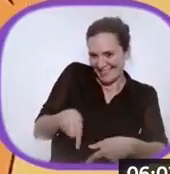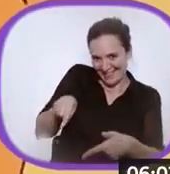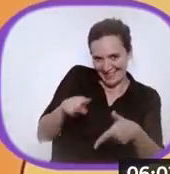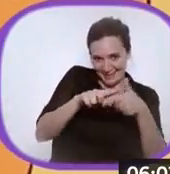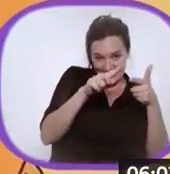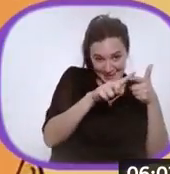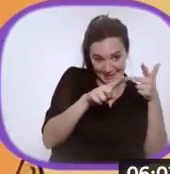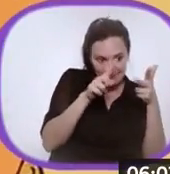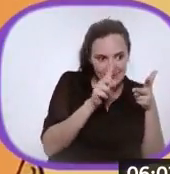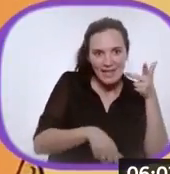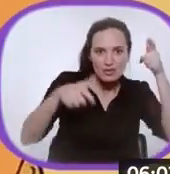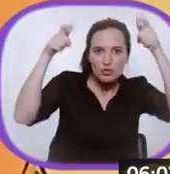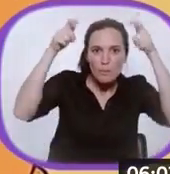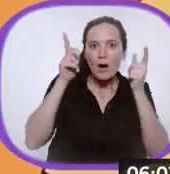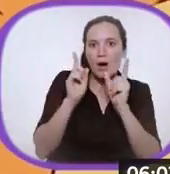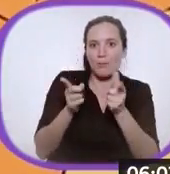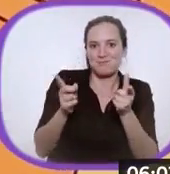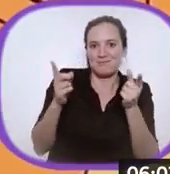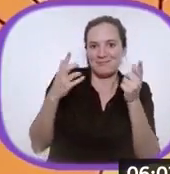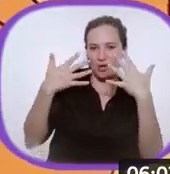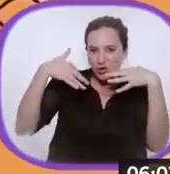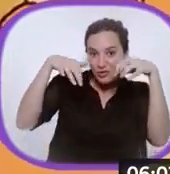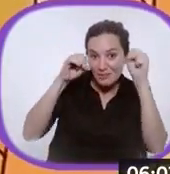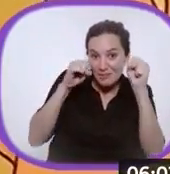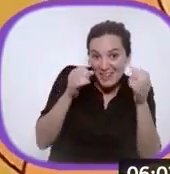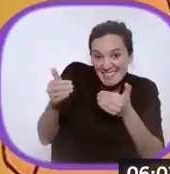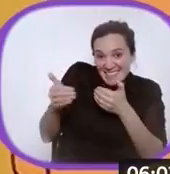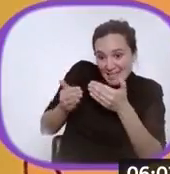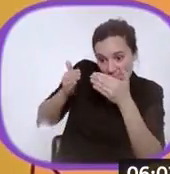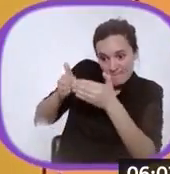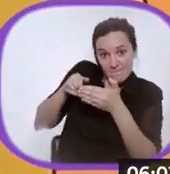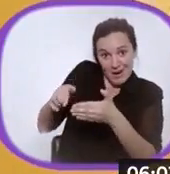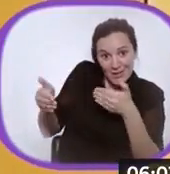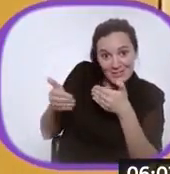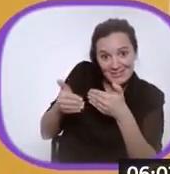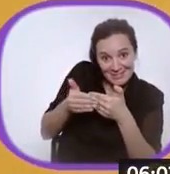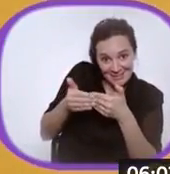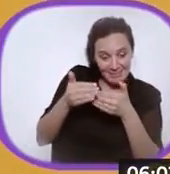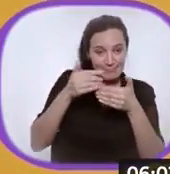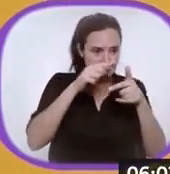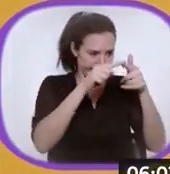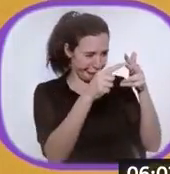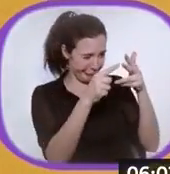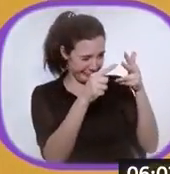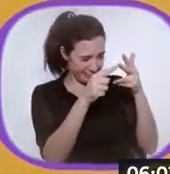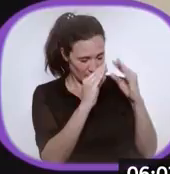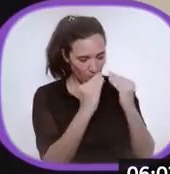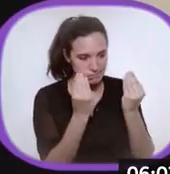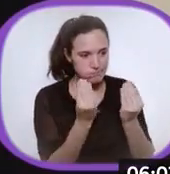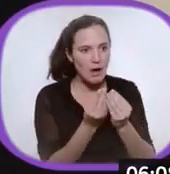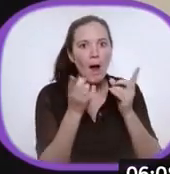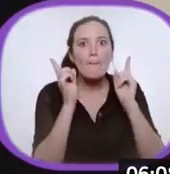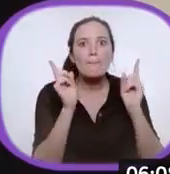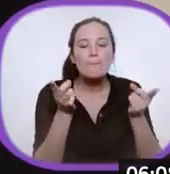3. Hallamos el sombrero de tornasol cerca de un barco peruano que zarpó 2 días después del secuestro.